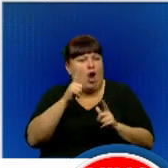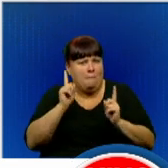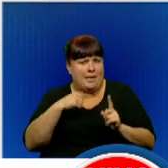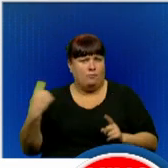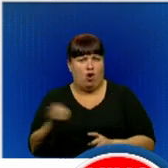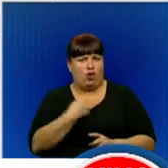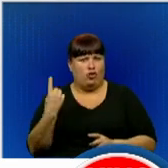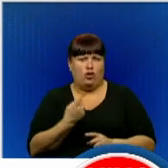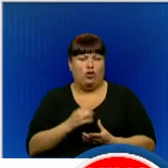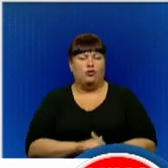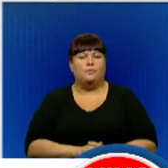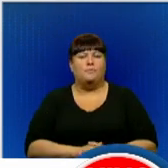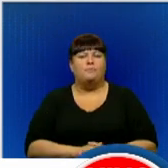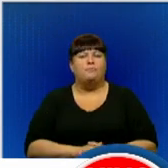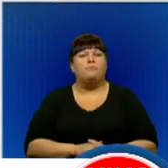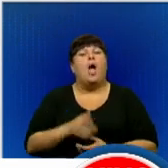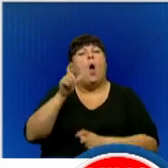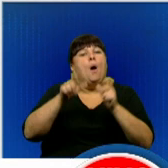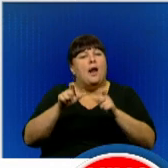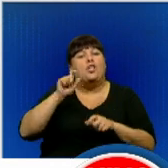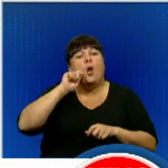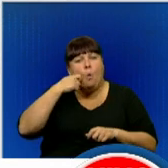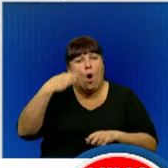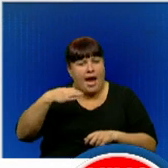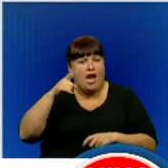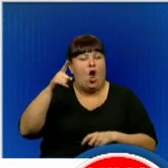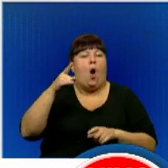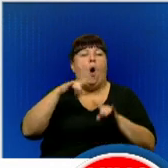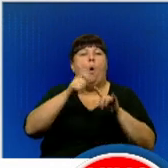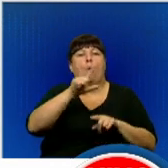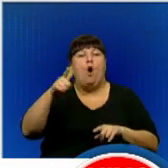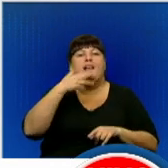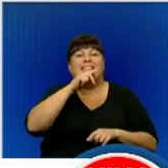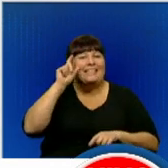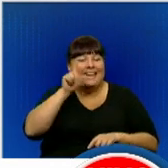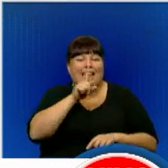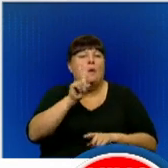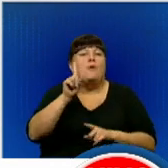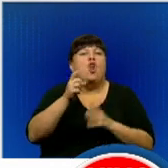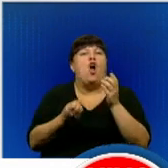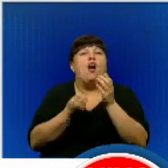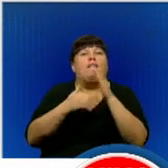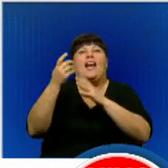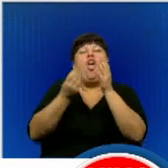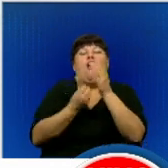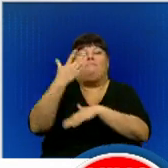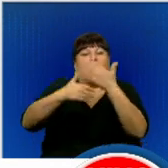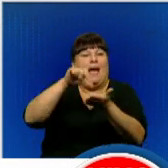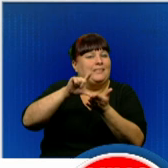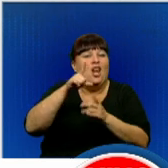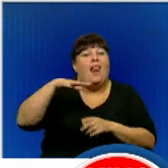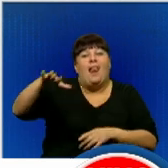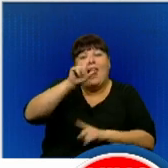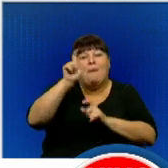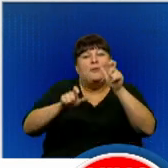nosotros hay buenos hombres y mujeres en wall street pero iguales y no construyó este país la clase media